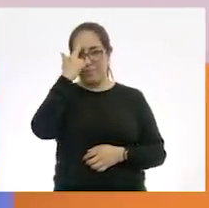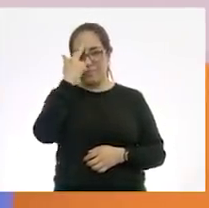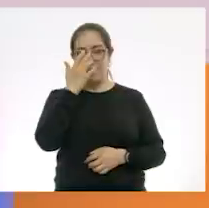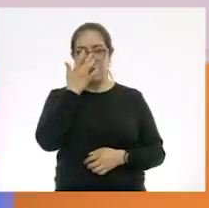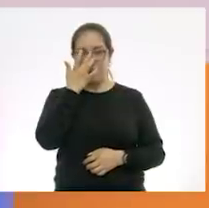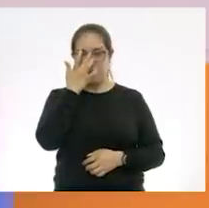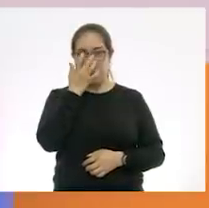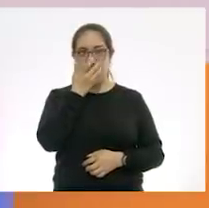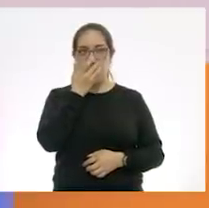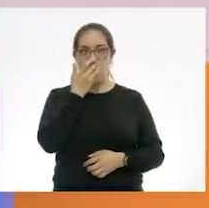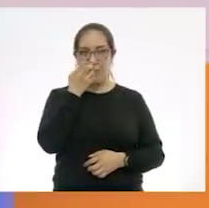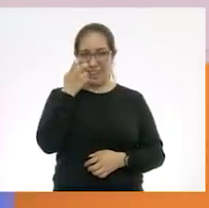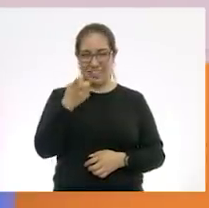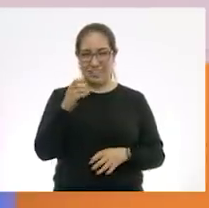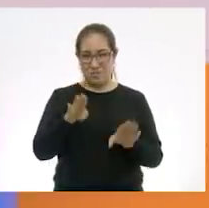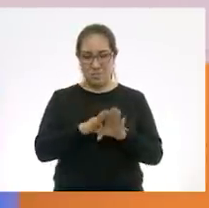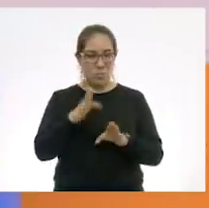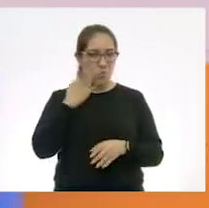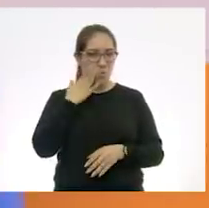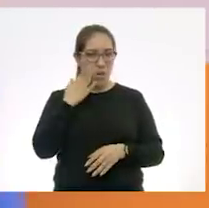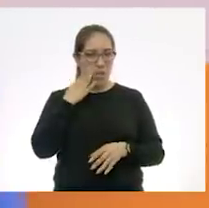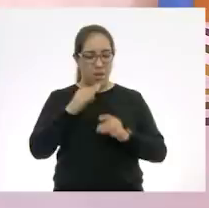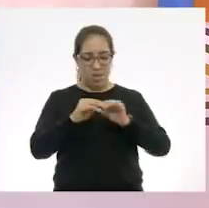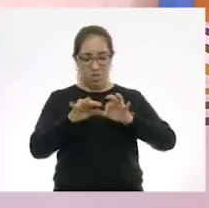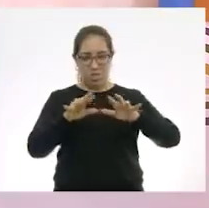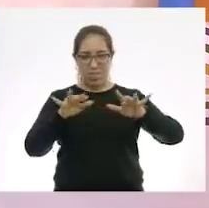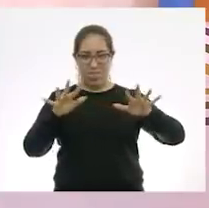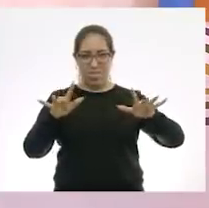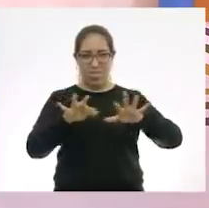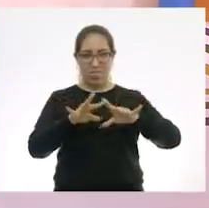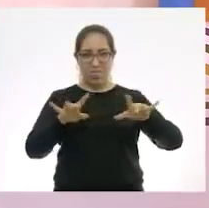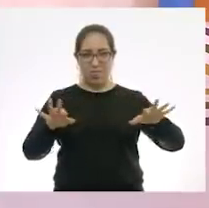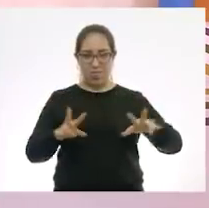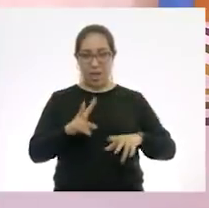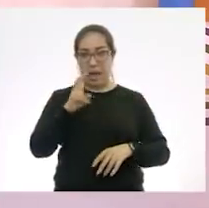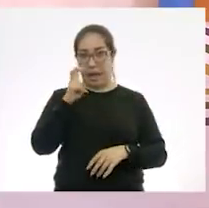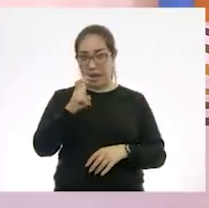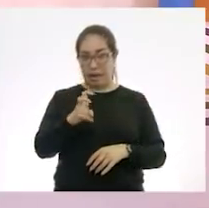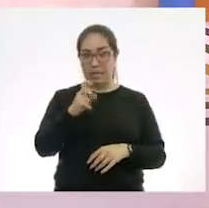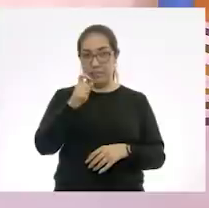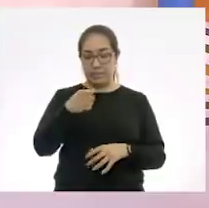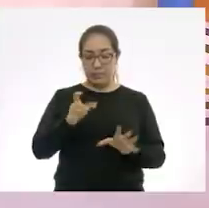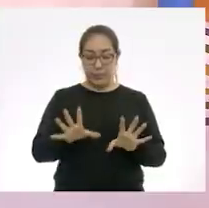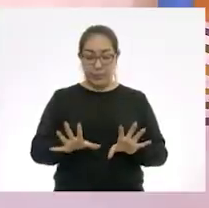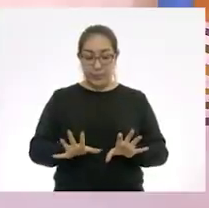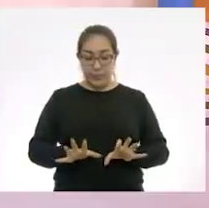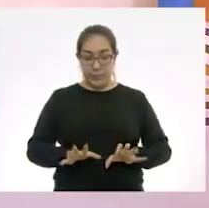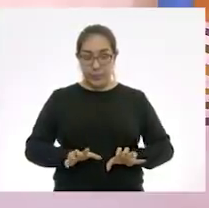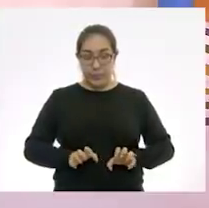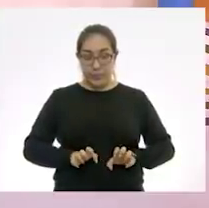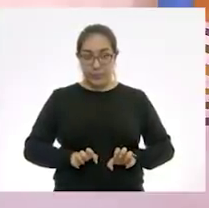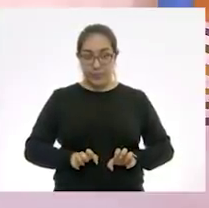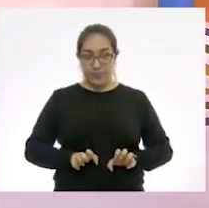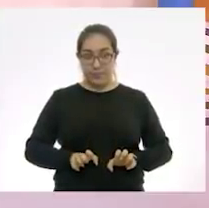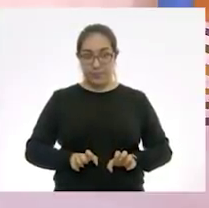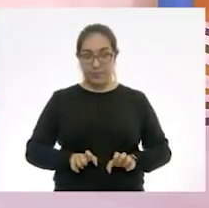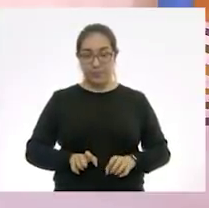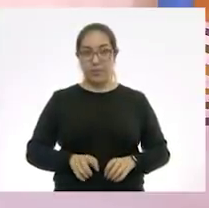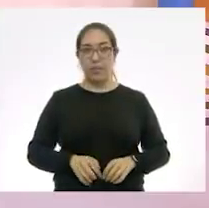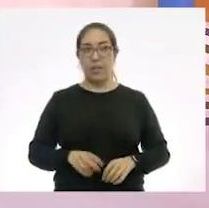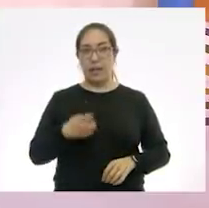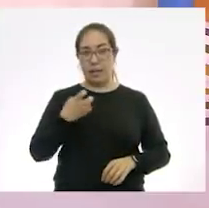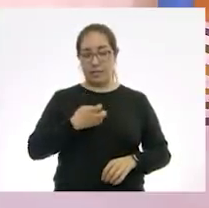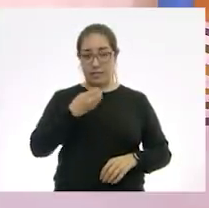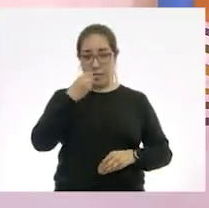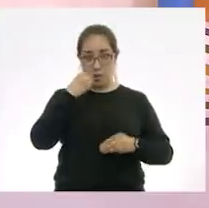los pelitos que tenía? Por supuesto que era... lo que iba absorbiendo. Es decir, cuando ese quimo